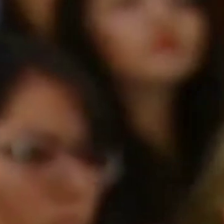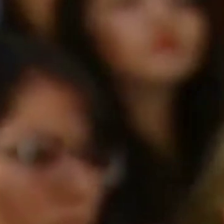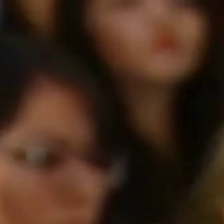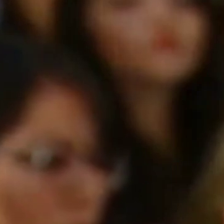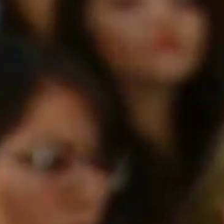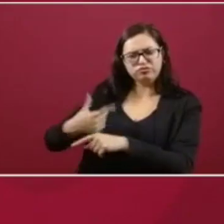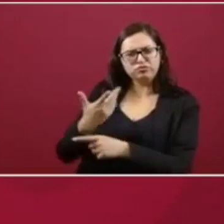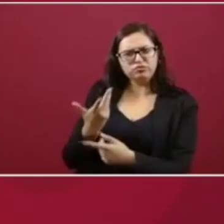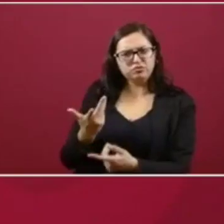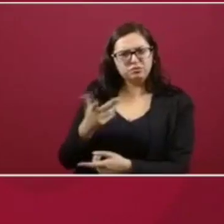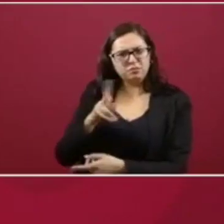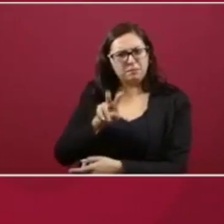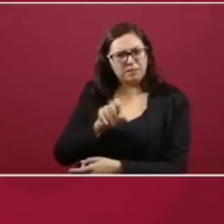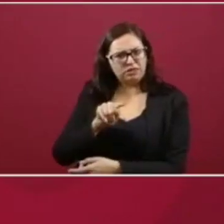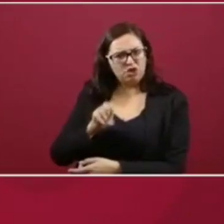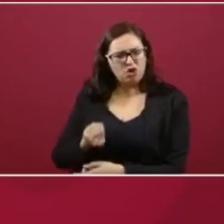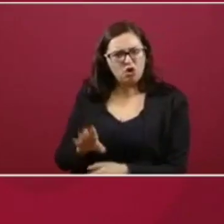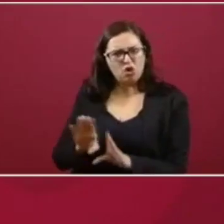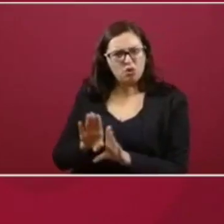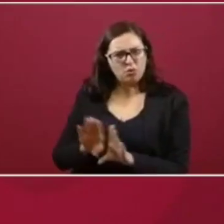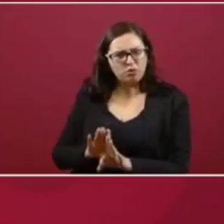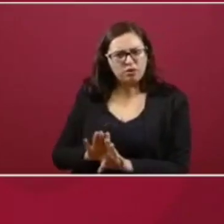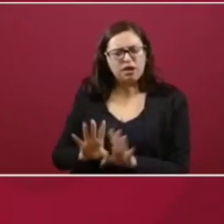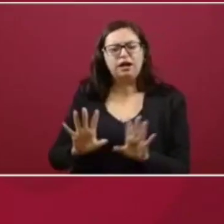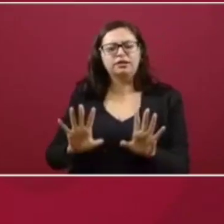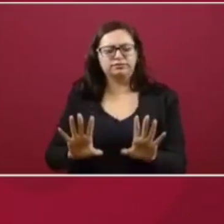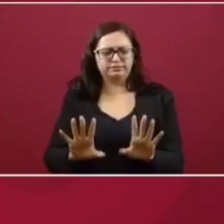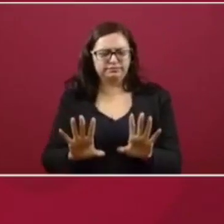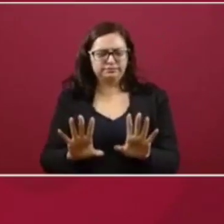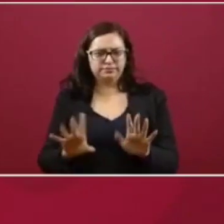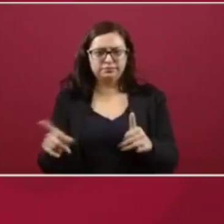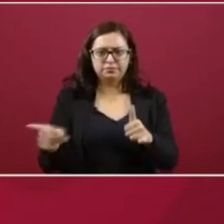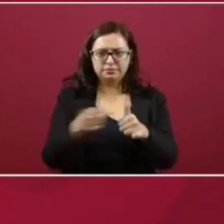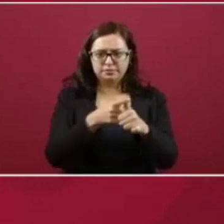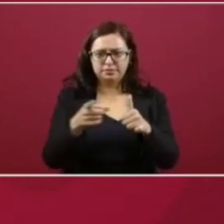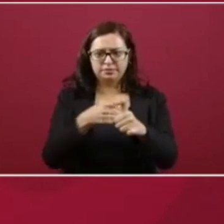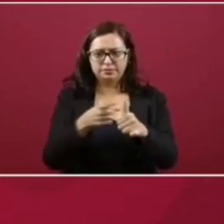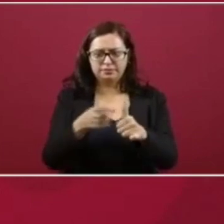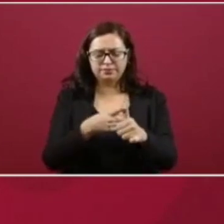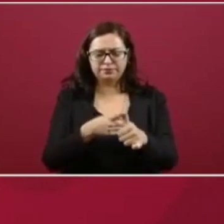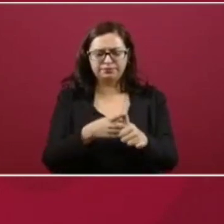Administración Tributaria. Yo pienso que